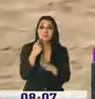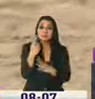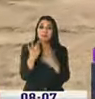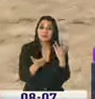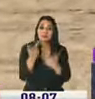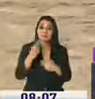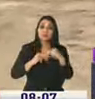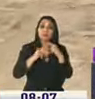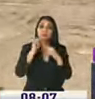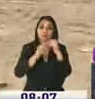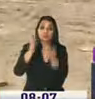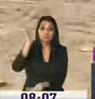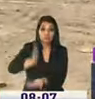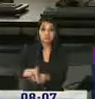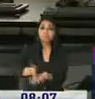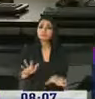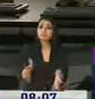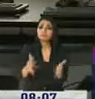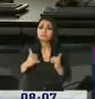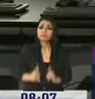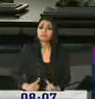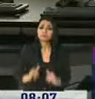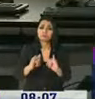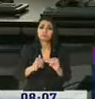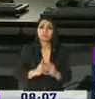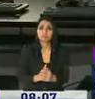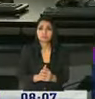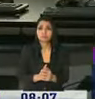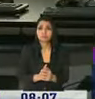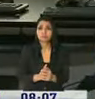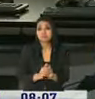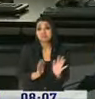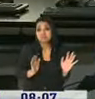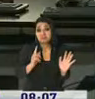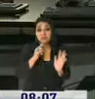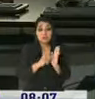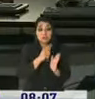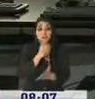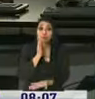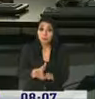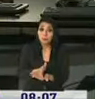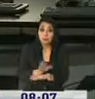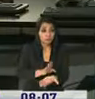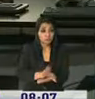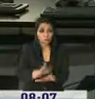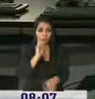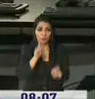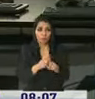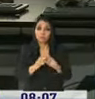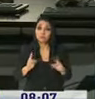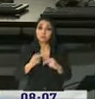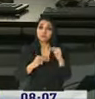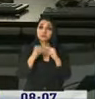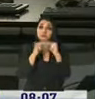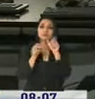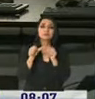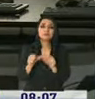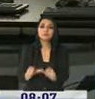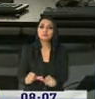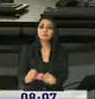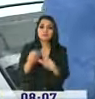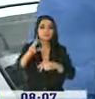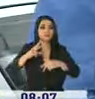construcción del proyecto sea detenida. Bueno, simplemente como fue negada la suspensión, quiere decir que el proyecto sigue ejecutándose de manera